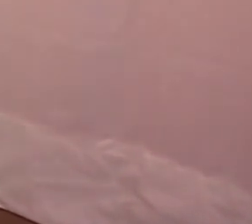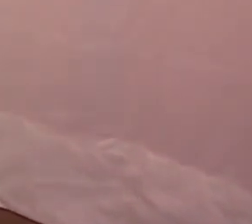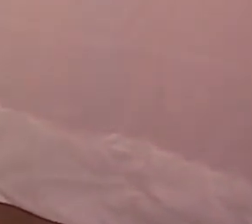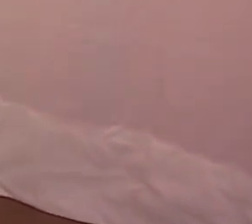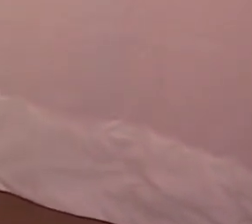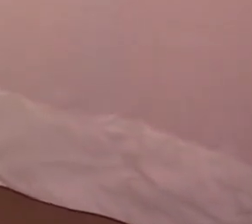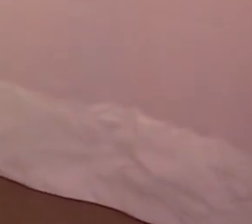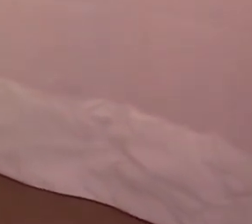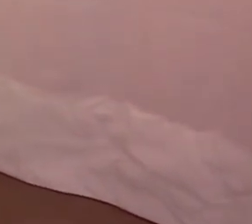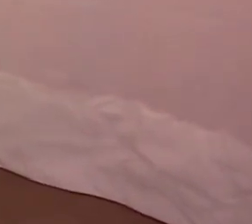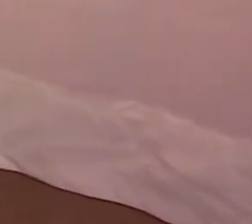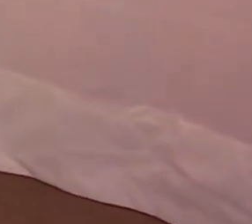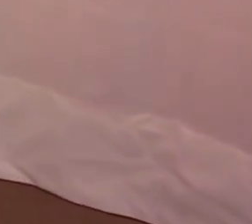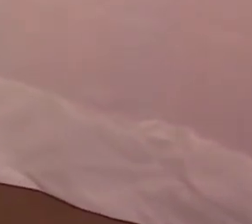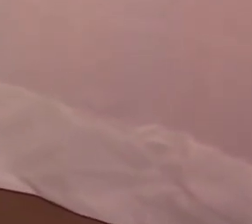yelela tuende.